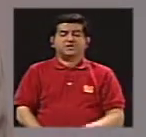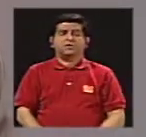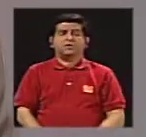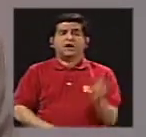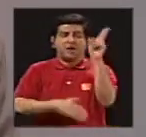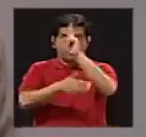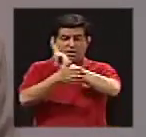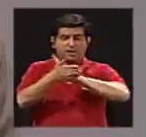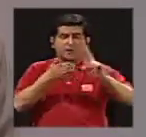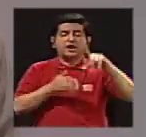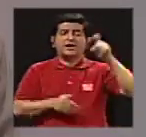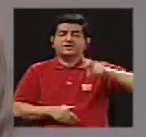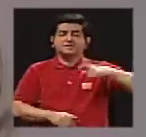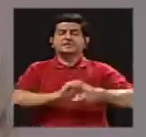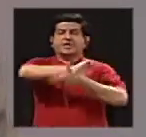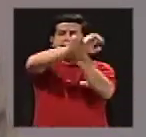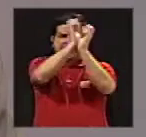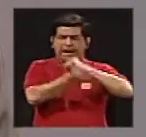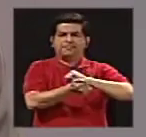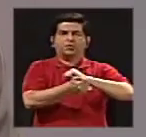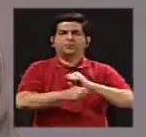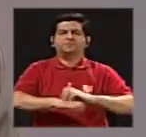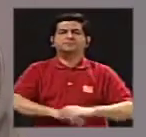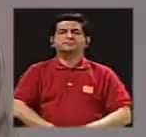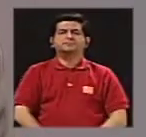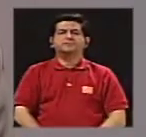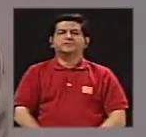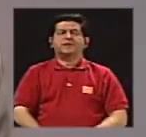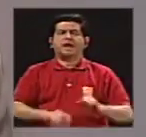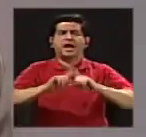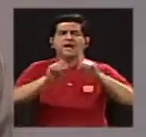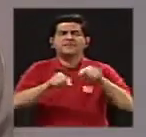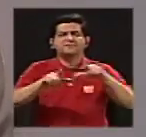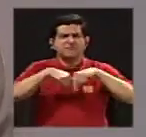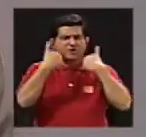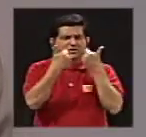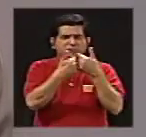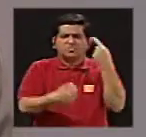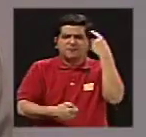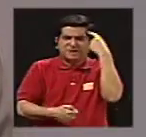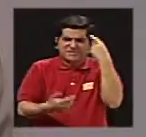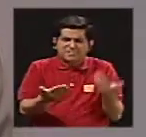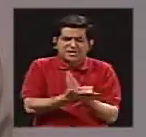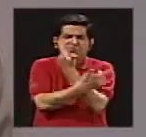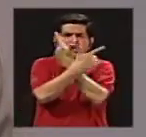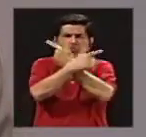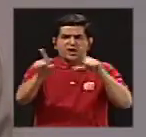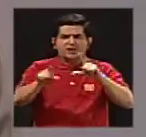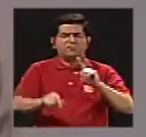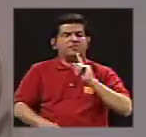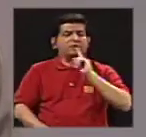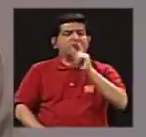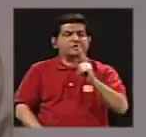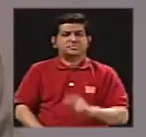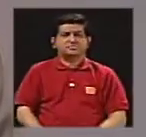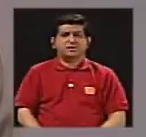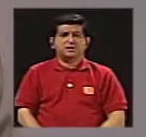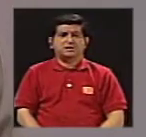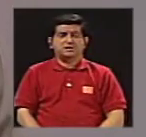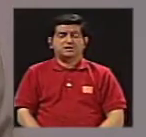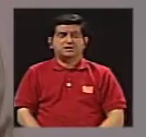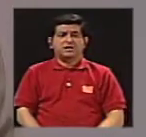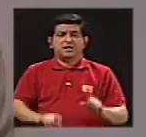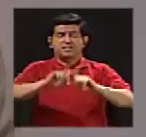universidad debe cambiar y hay tendencias en pensamiento neoliberal que han expresado Pues que la